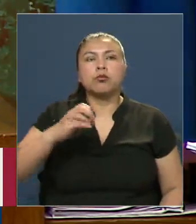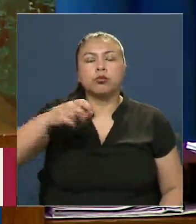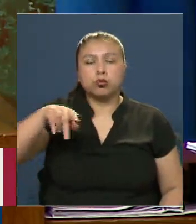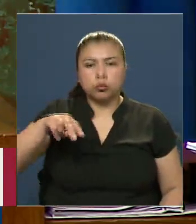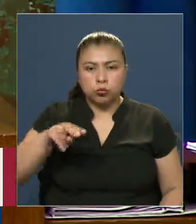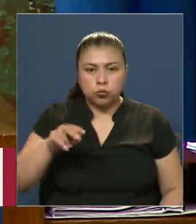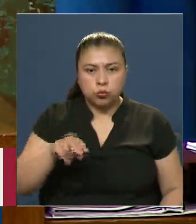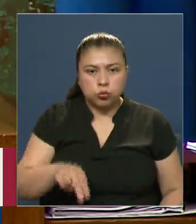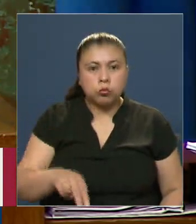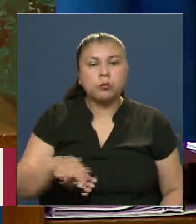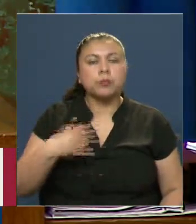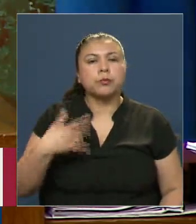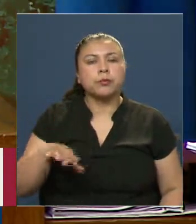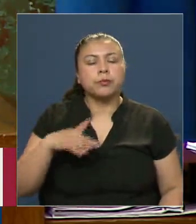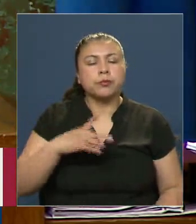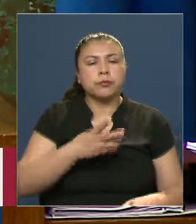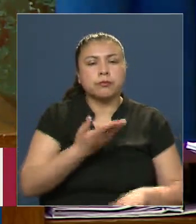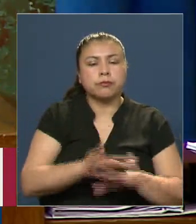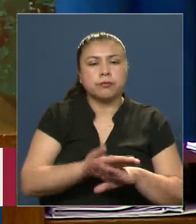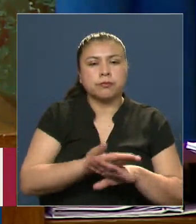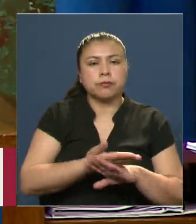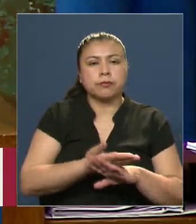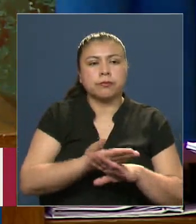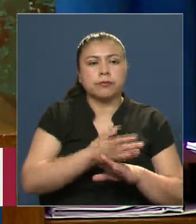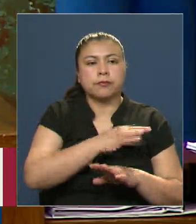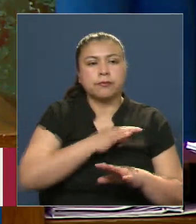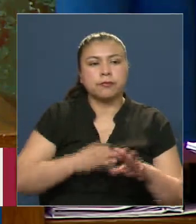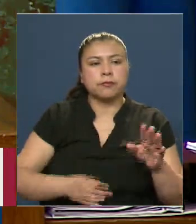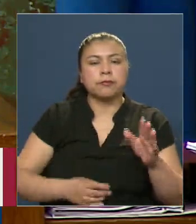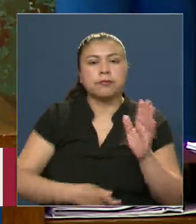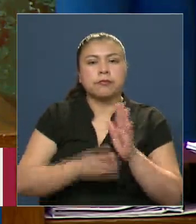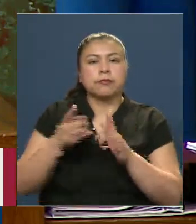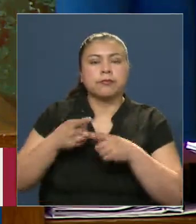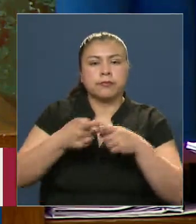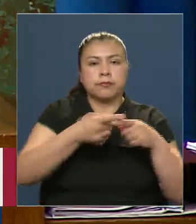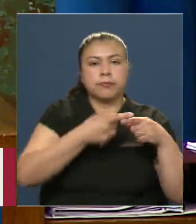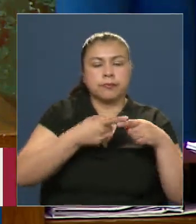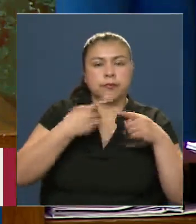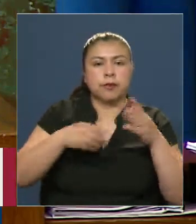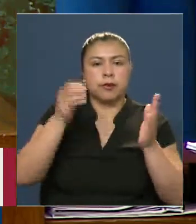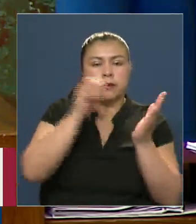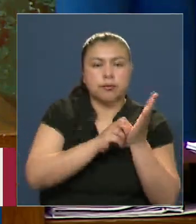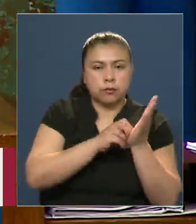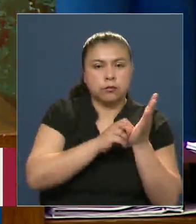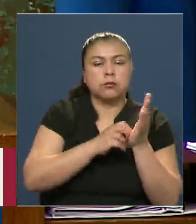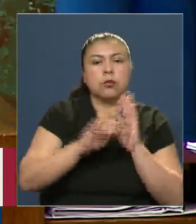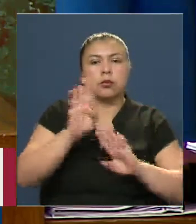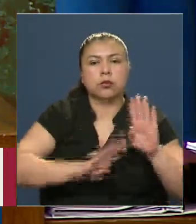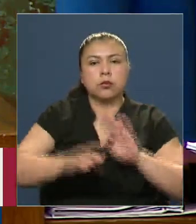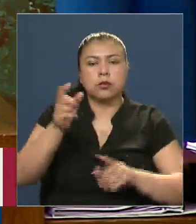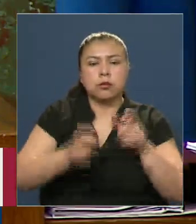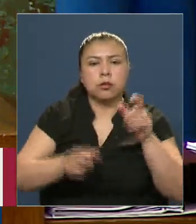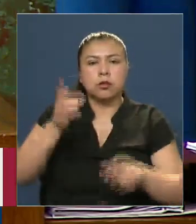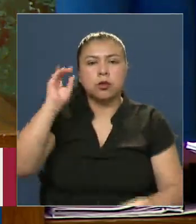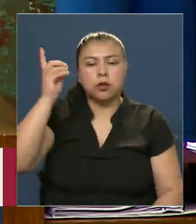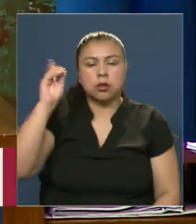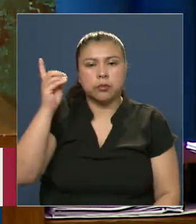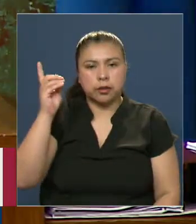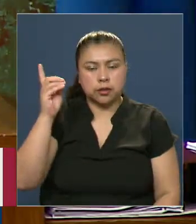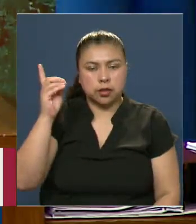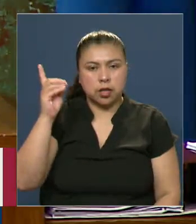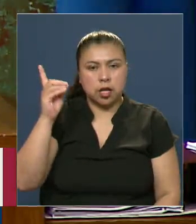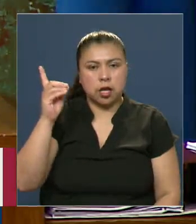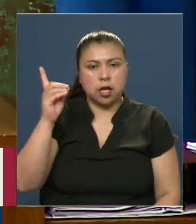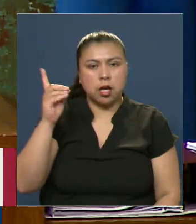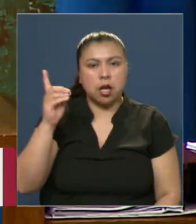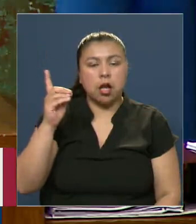se solicita al Ministerio de Desarrollo Social la creación de un registro nacional de cuidadores de personas con discapacidad